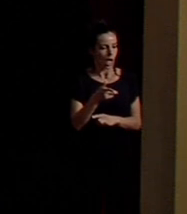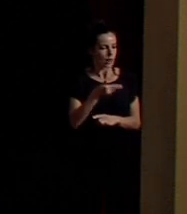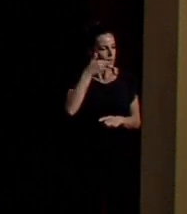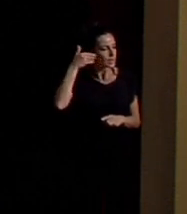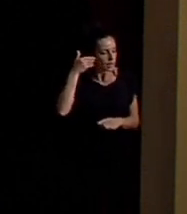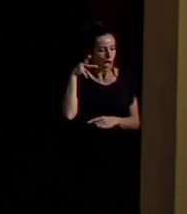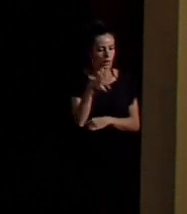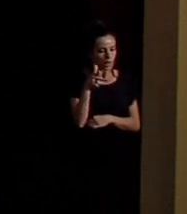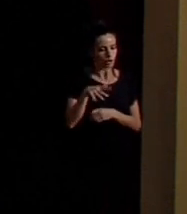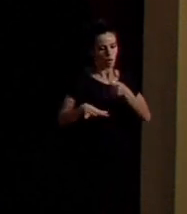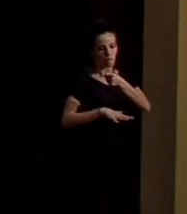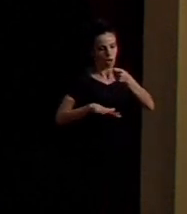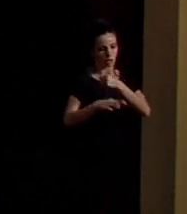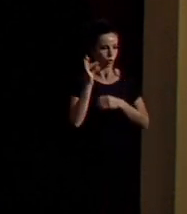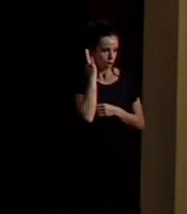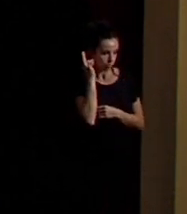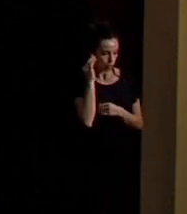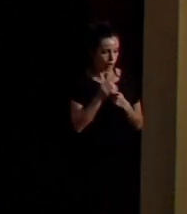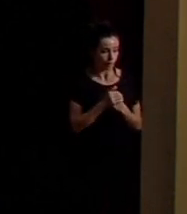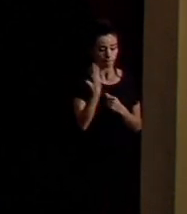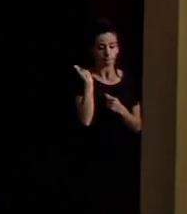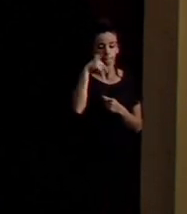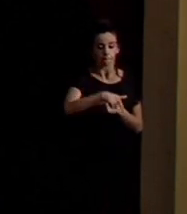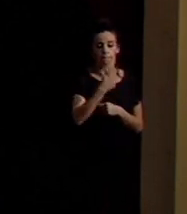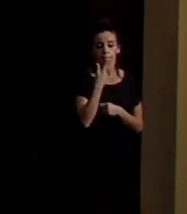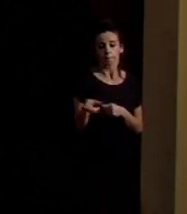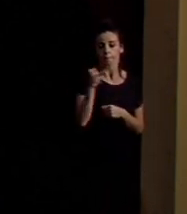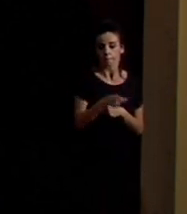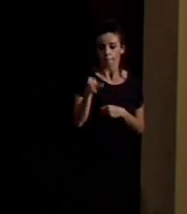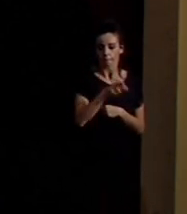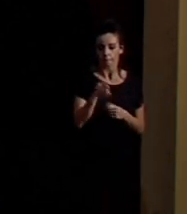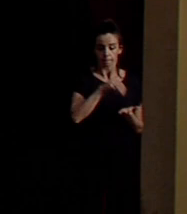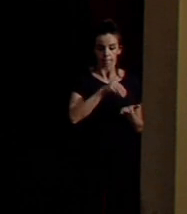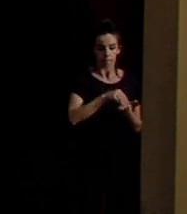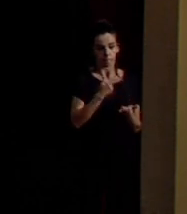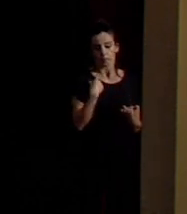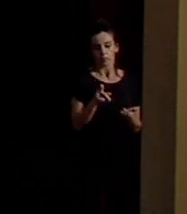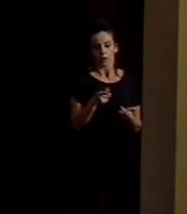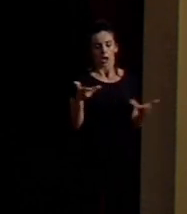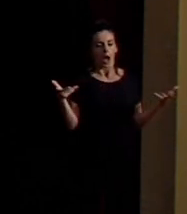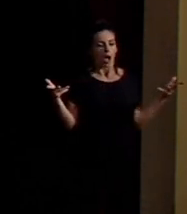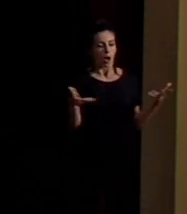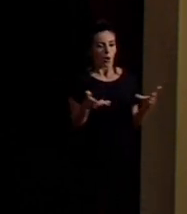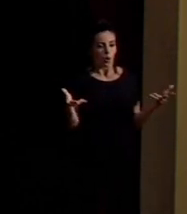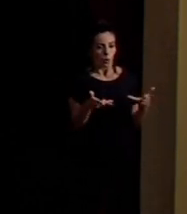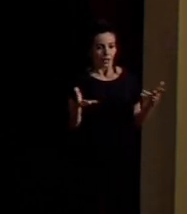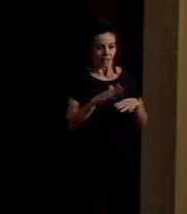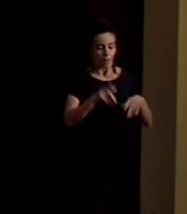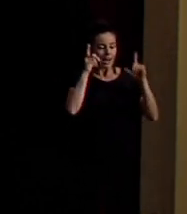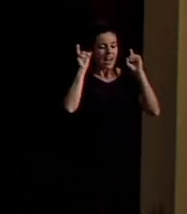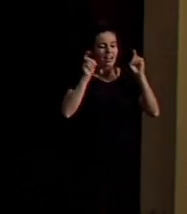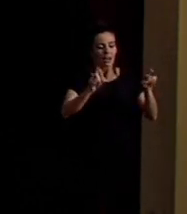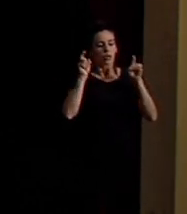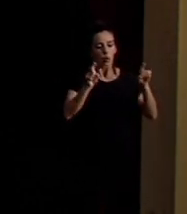derechos fundamentales de las mujeres. Se ha dicho aquí insistentemente, y por eso no voy a pararme mucho en ello, la urgencia de la educación